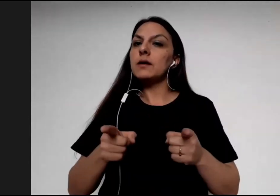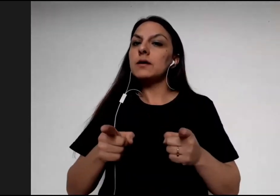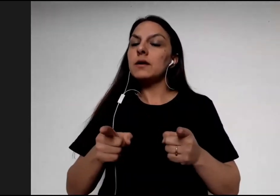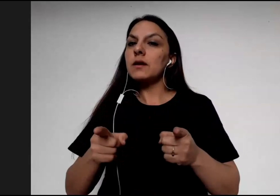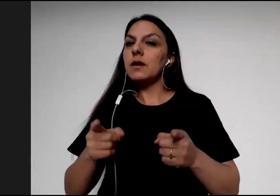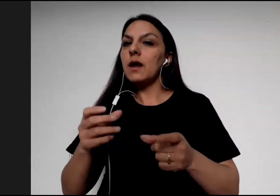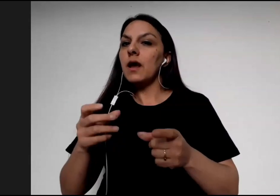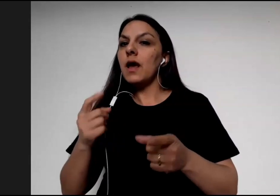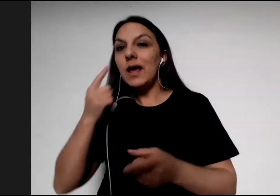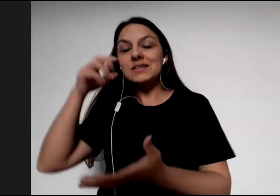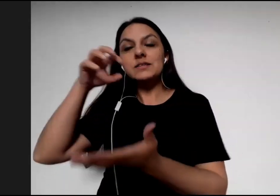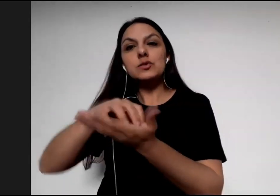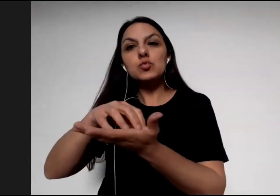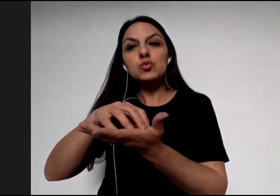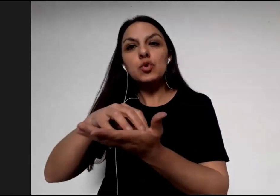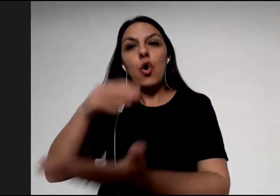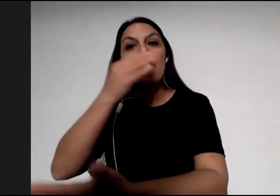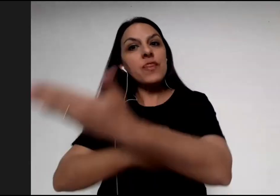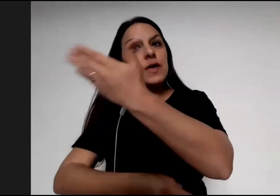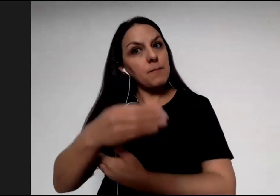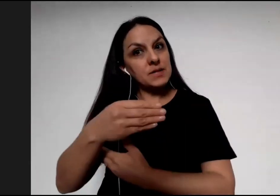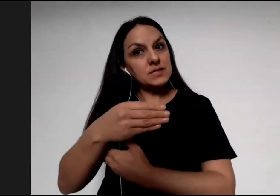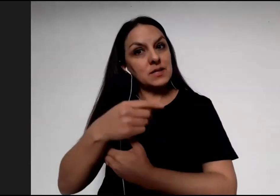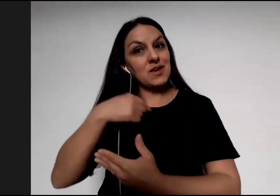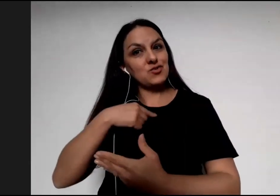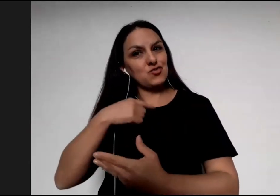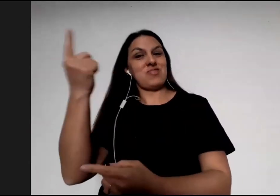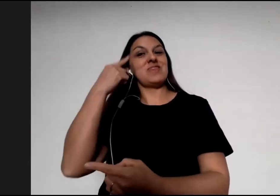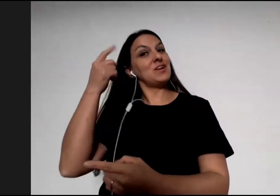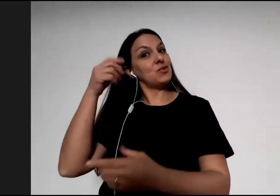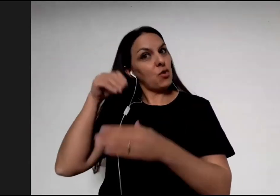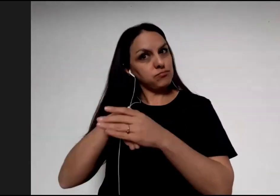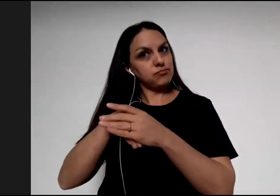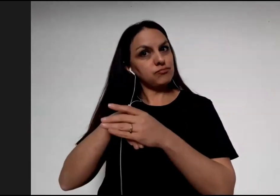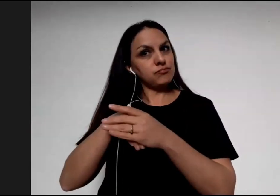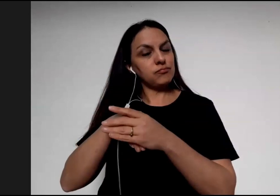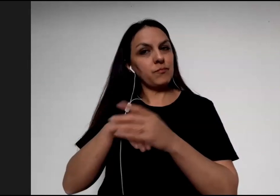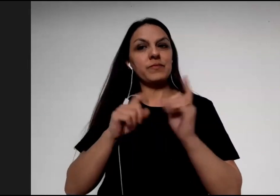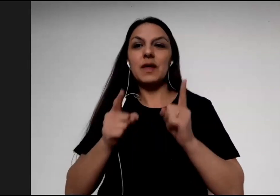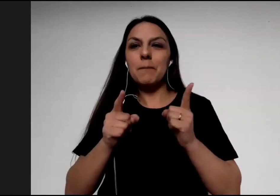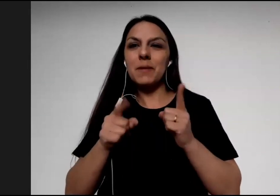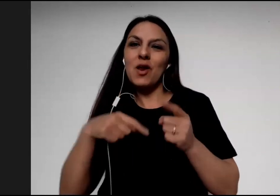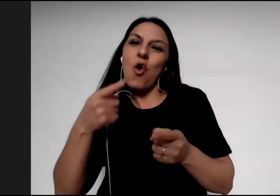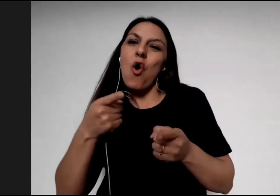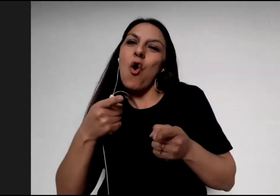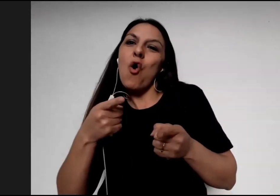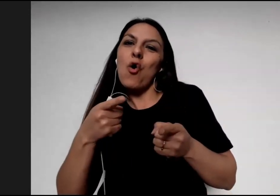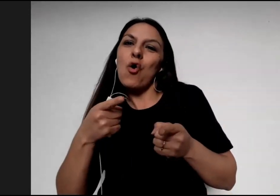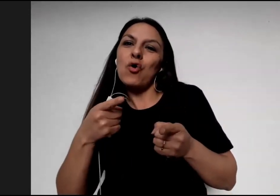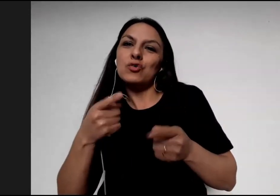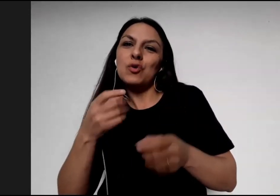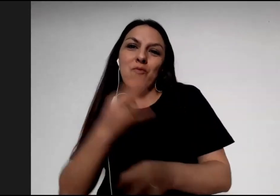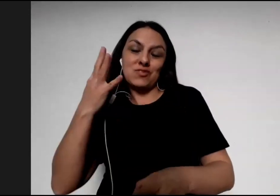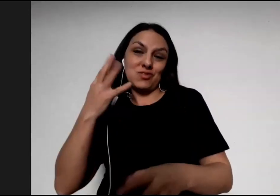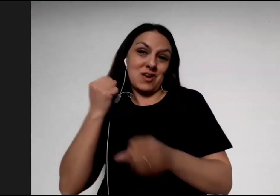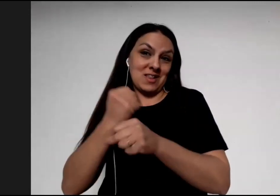de Discapacidad, del cual soy directora, y a todos mis colegas y compañeros del instituto, que entre